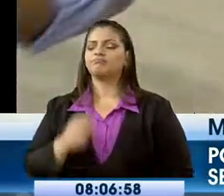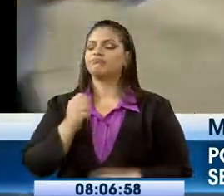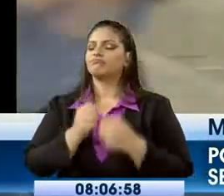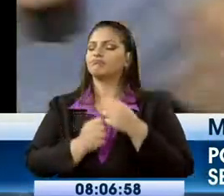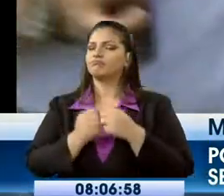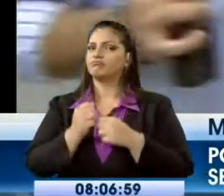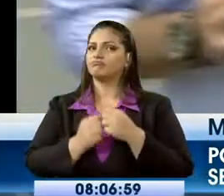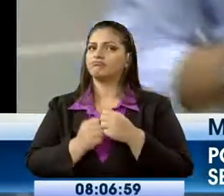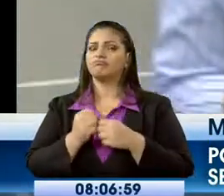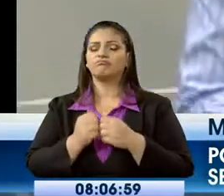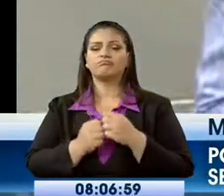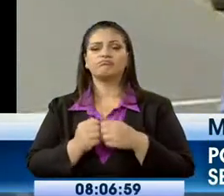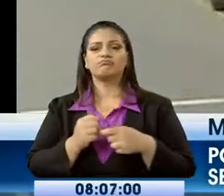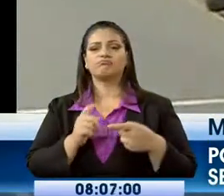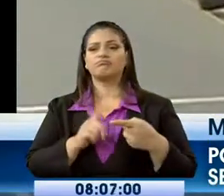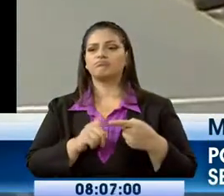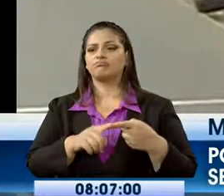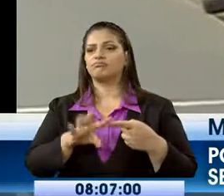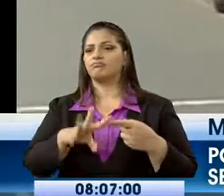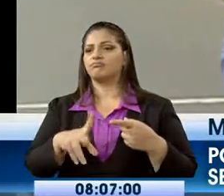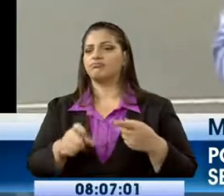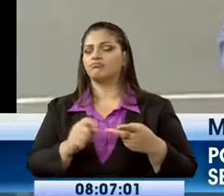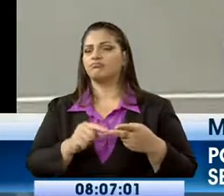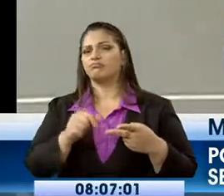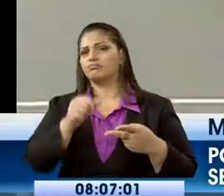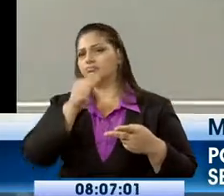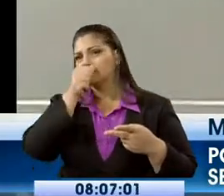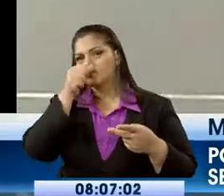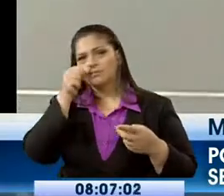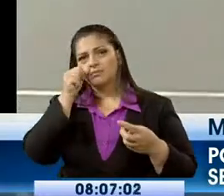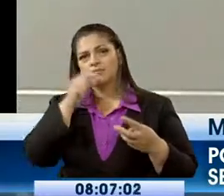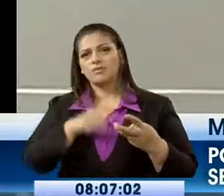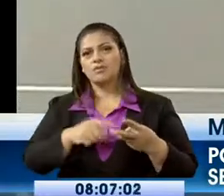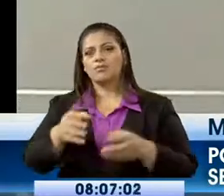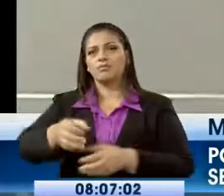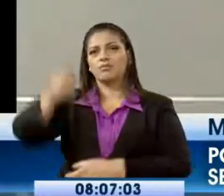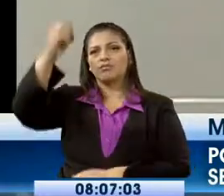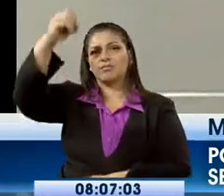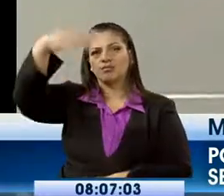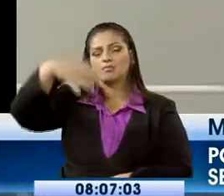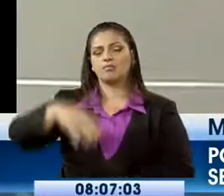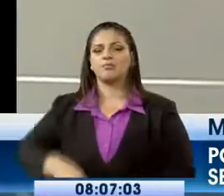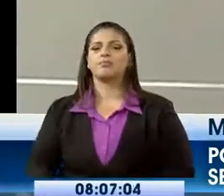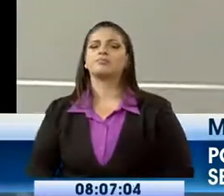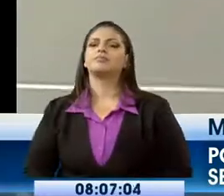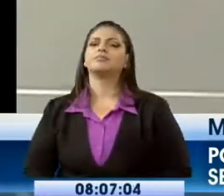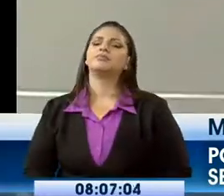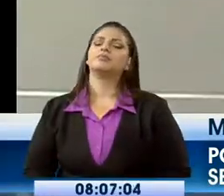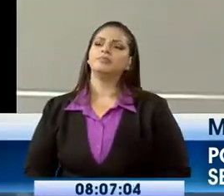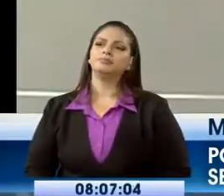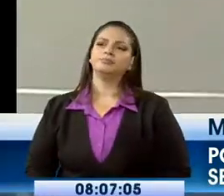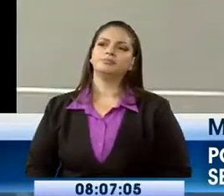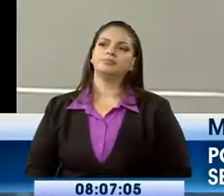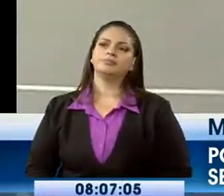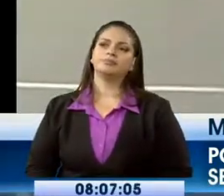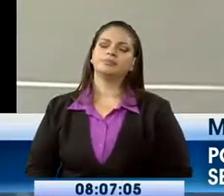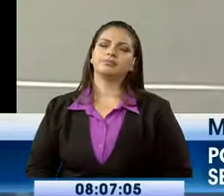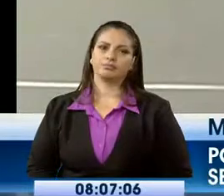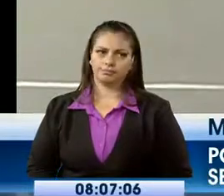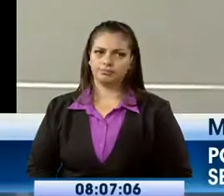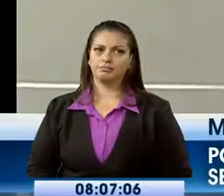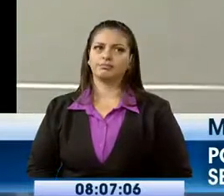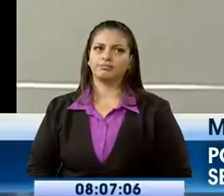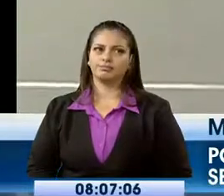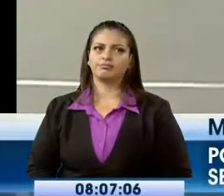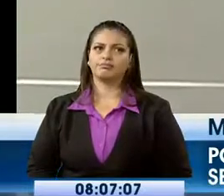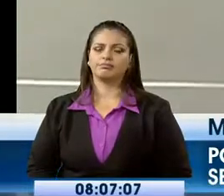es la situación que se vive acá en lo que es la Florida Norte, Cooperativa Luis Vélez Benítez, en donde nos dicen los habitantes que la